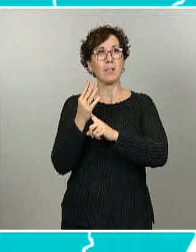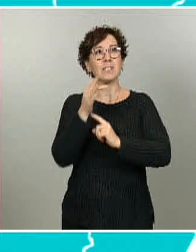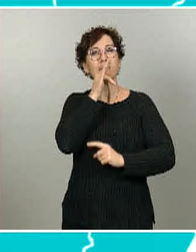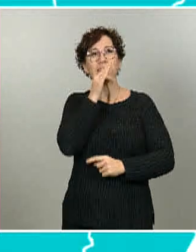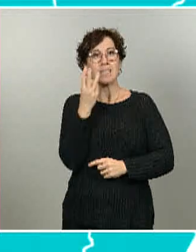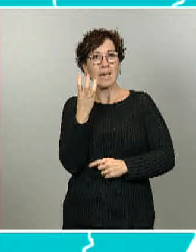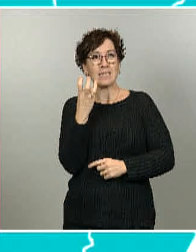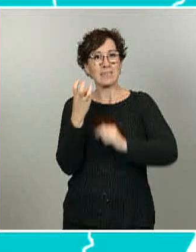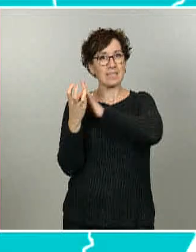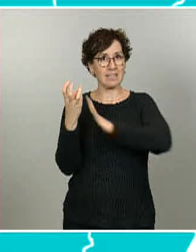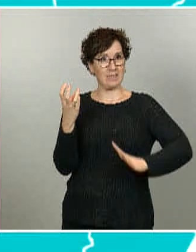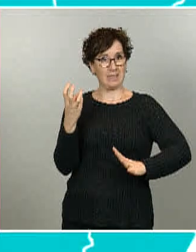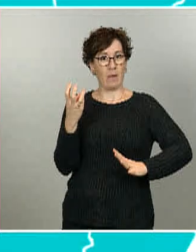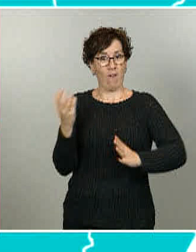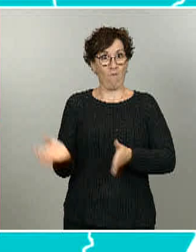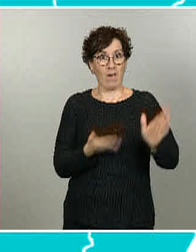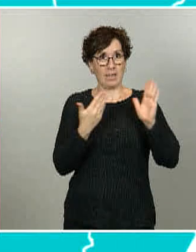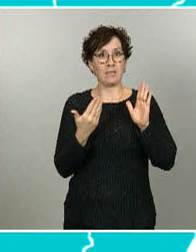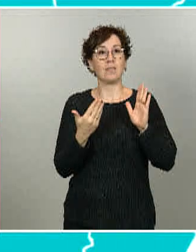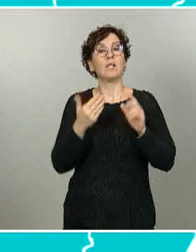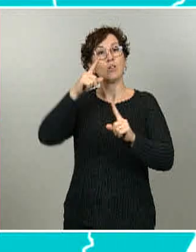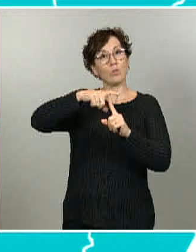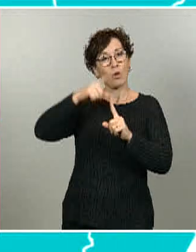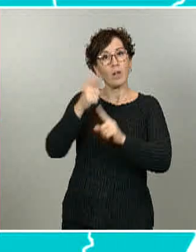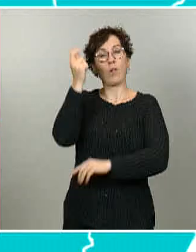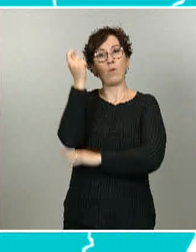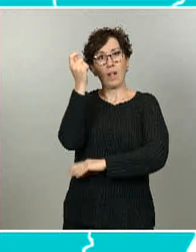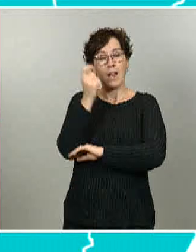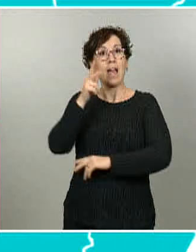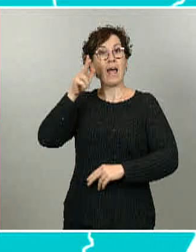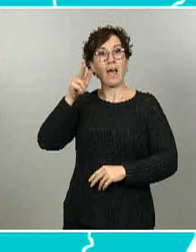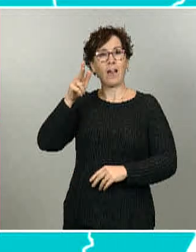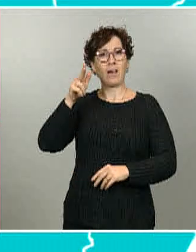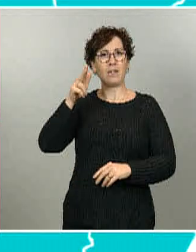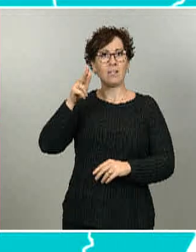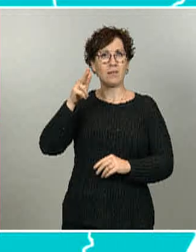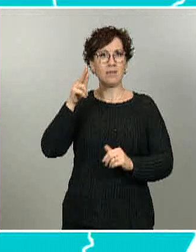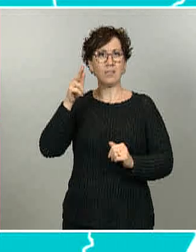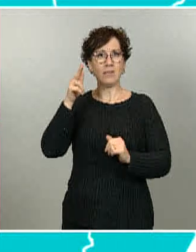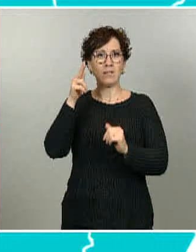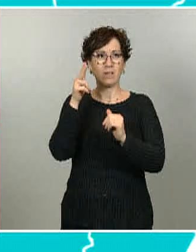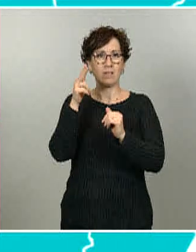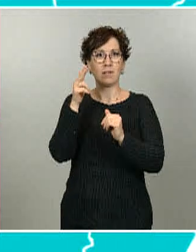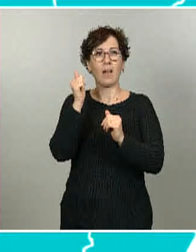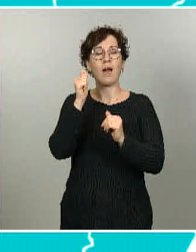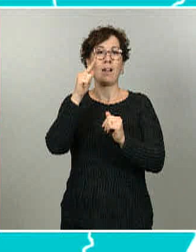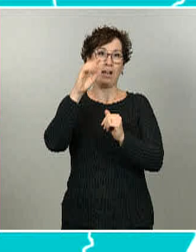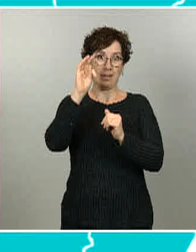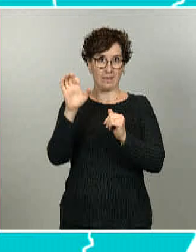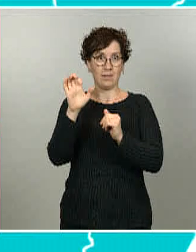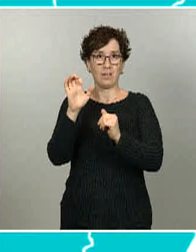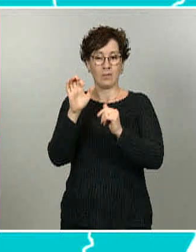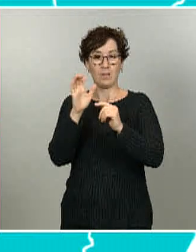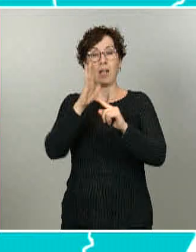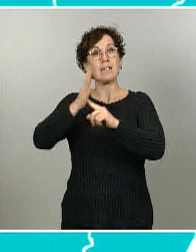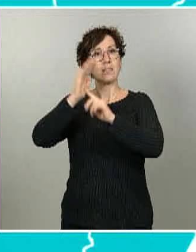fase y han sido Toledo, Ciudad Real y Alicante, y ahora ya vamos a las partes un poco más complicadas, como es la parte de Castilla y León, que ven